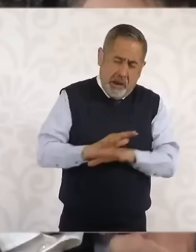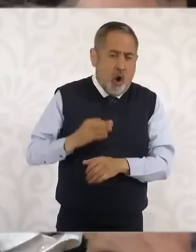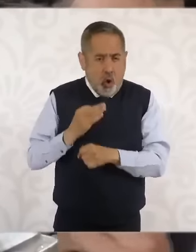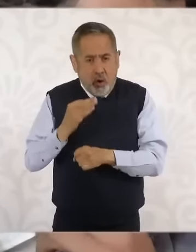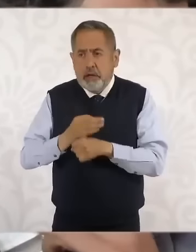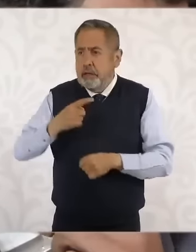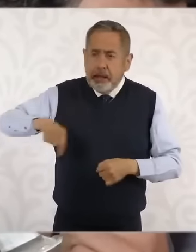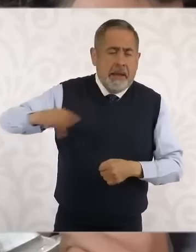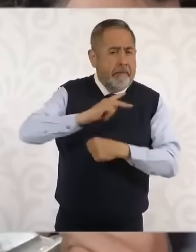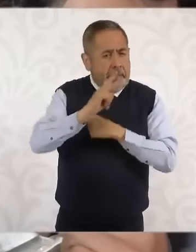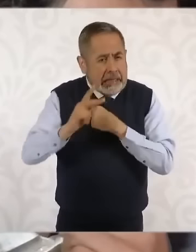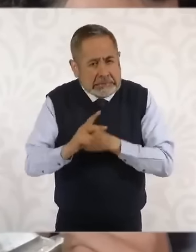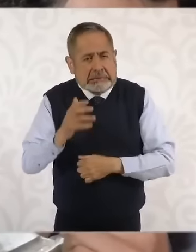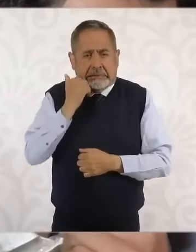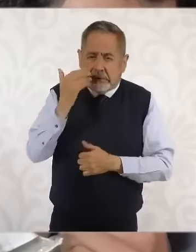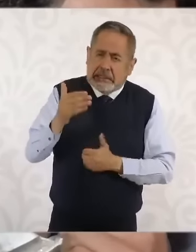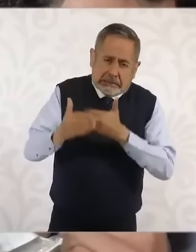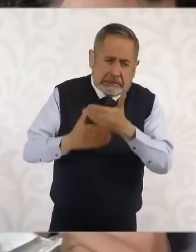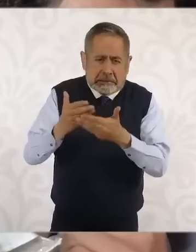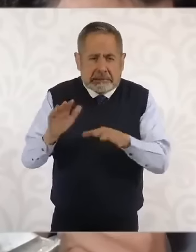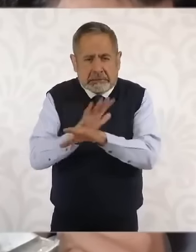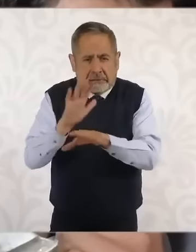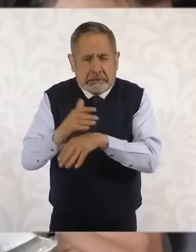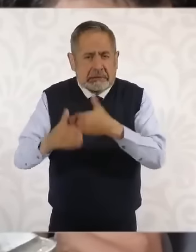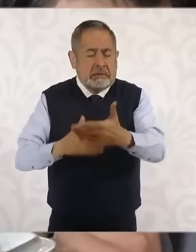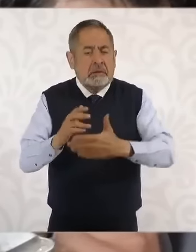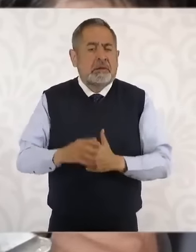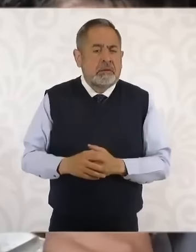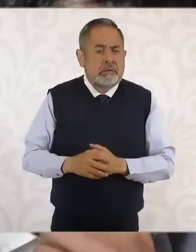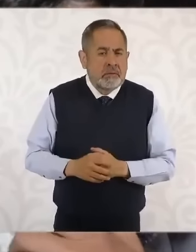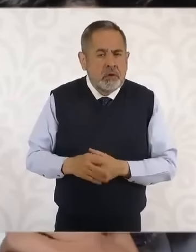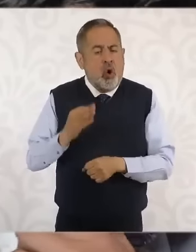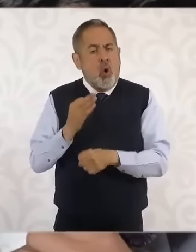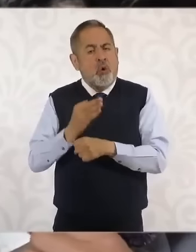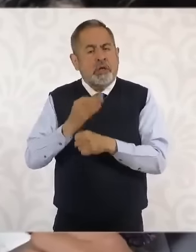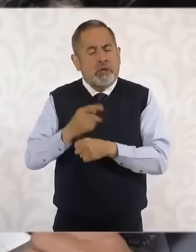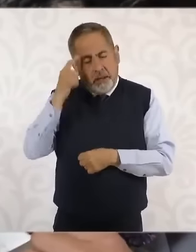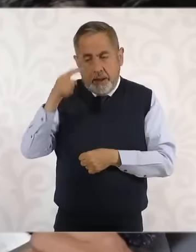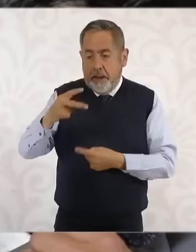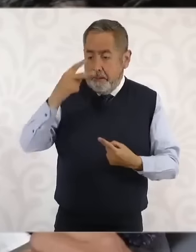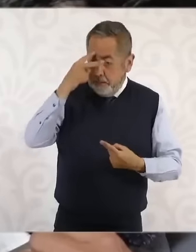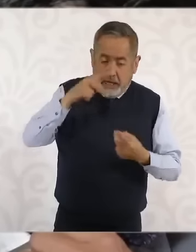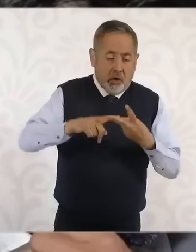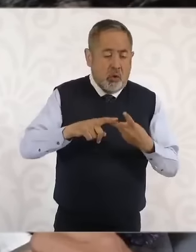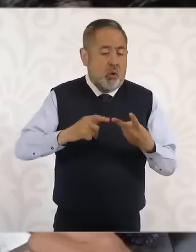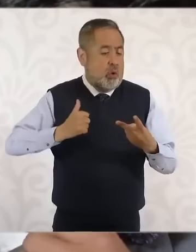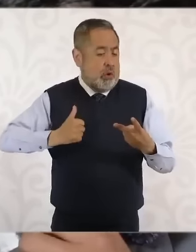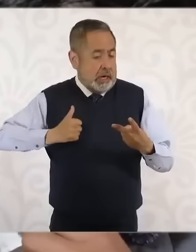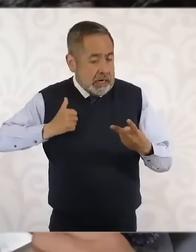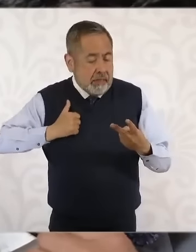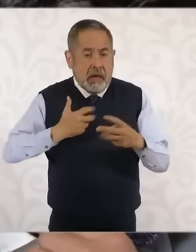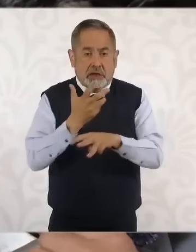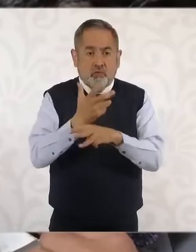buscando su posición en este nuevo orden. Estamos bastante integrados, México, Estados Unidos y